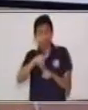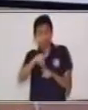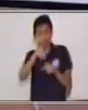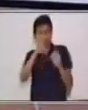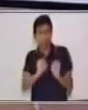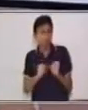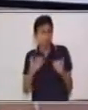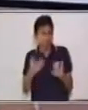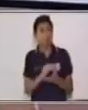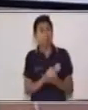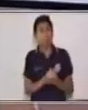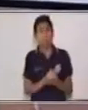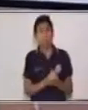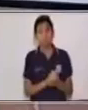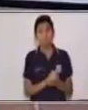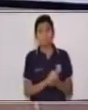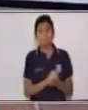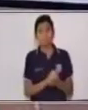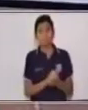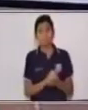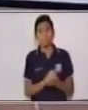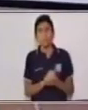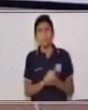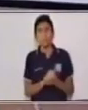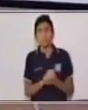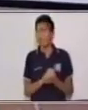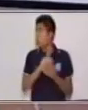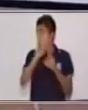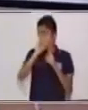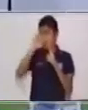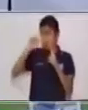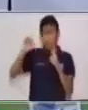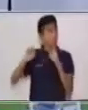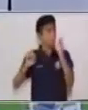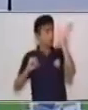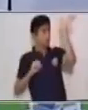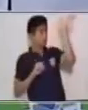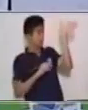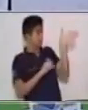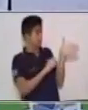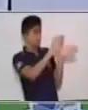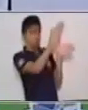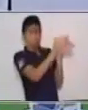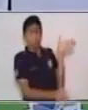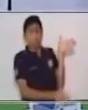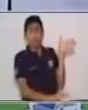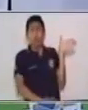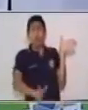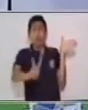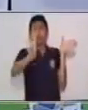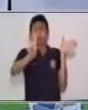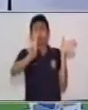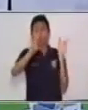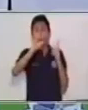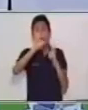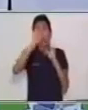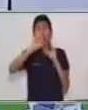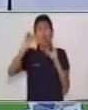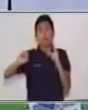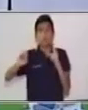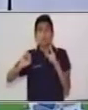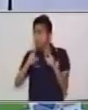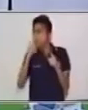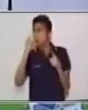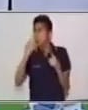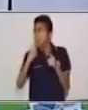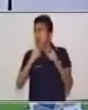vean en la parte de atrás que tengo en mi pizarrón dos oraciones. Vemos